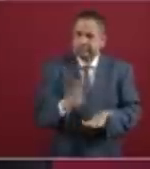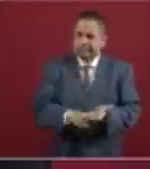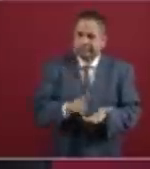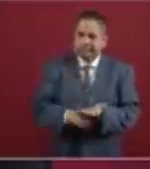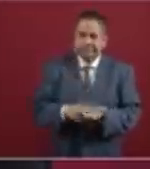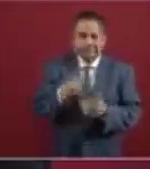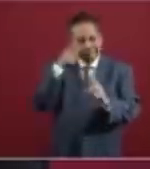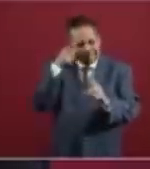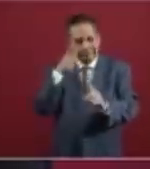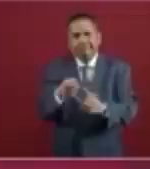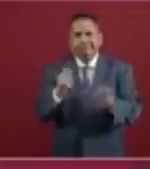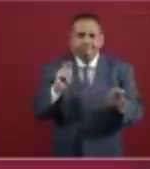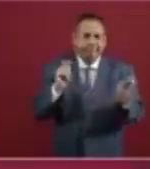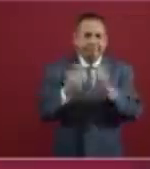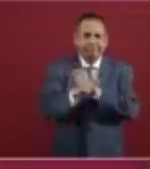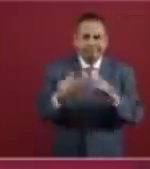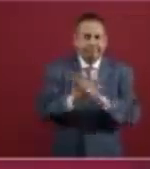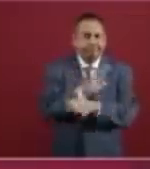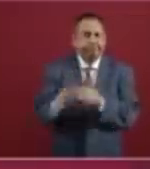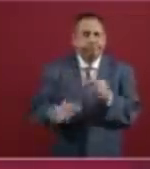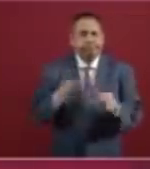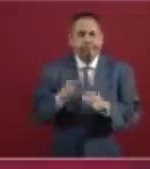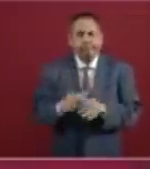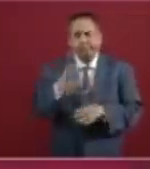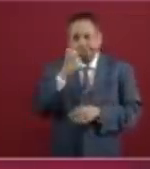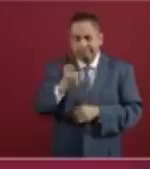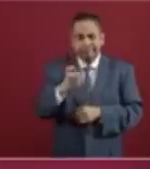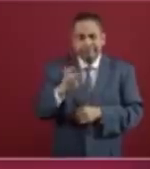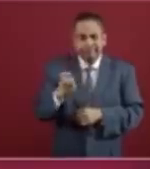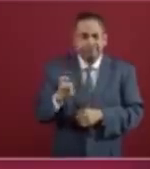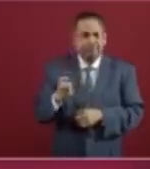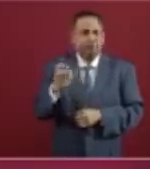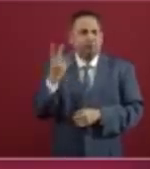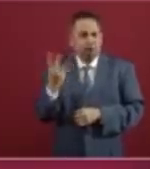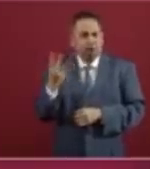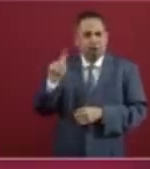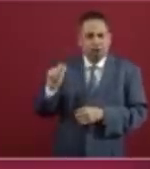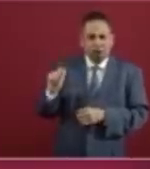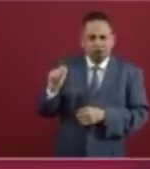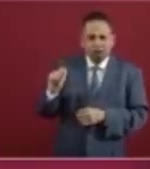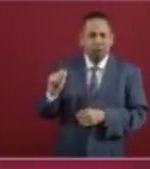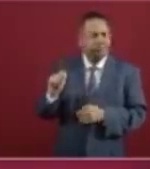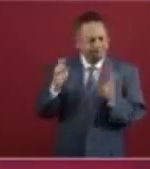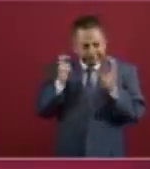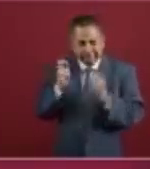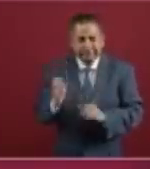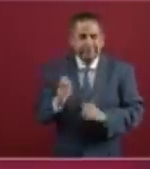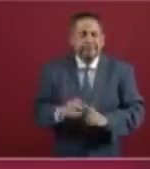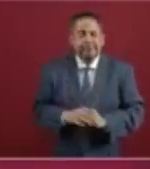Ese es el cambio, esa es la 4T.